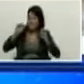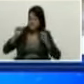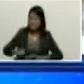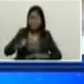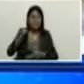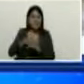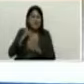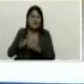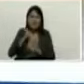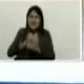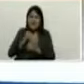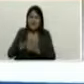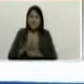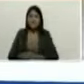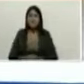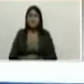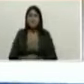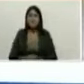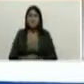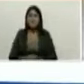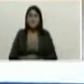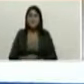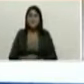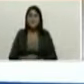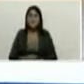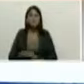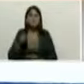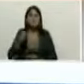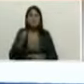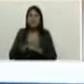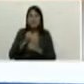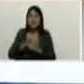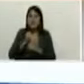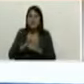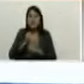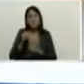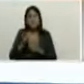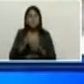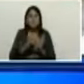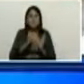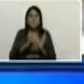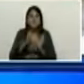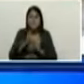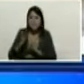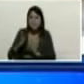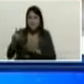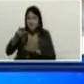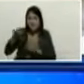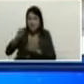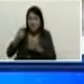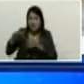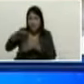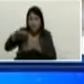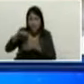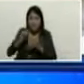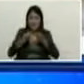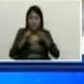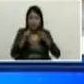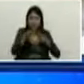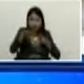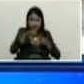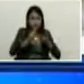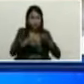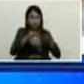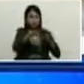lupa y le va a meter su capacidad de acción para ir por partes recuperando y entregando un